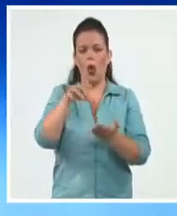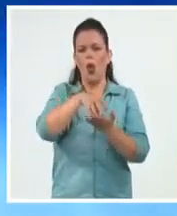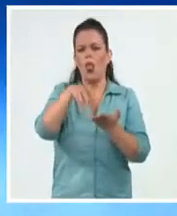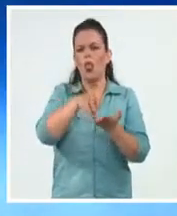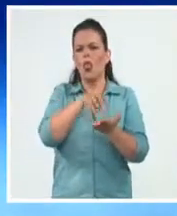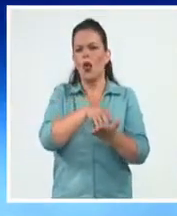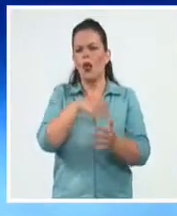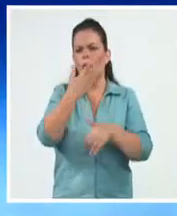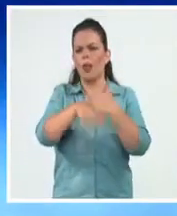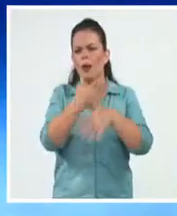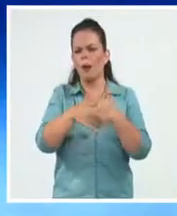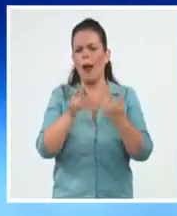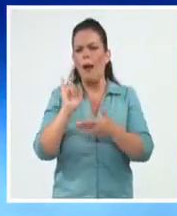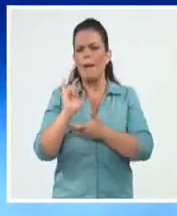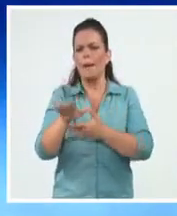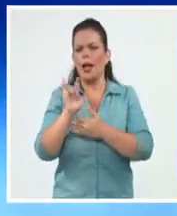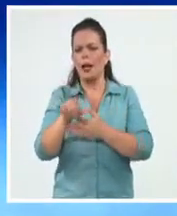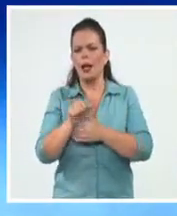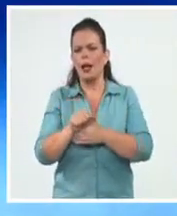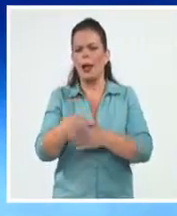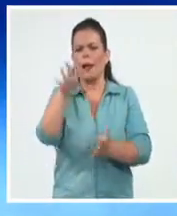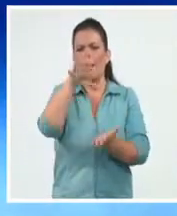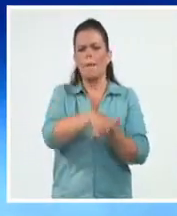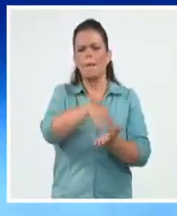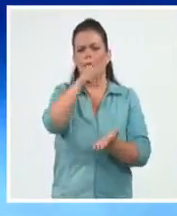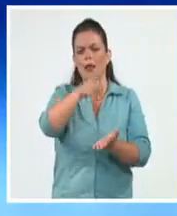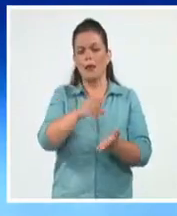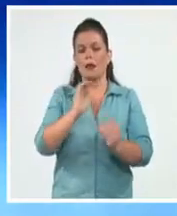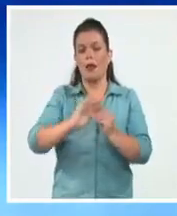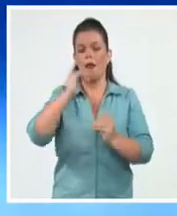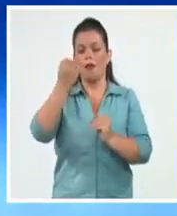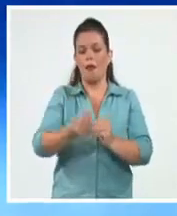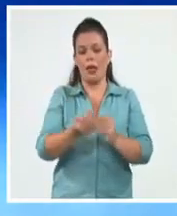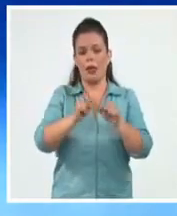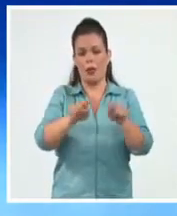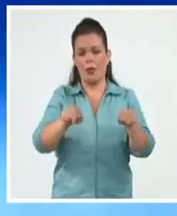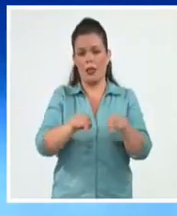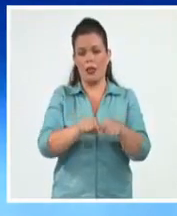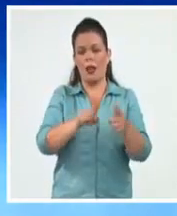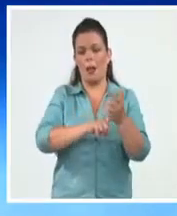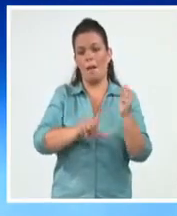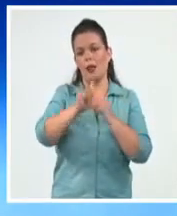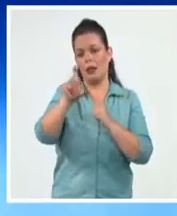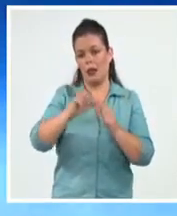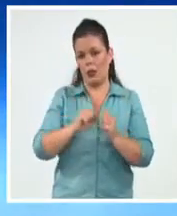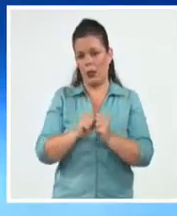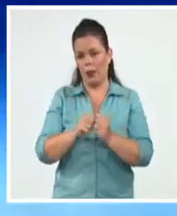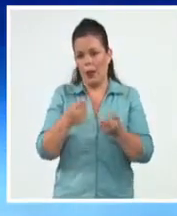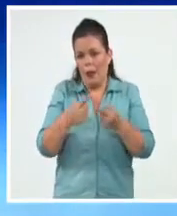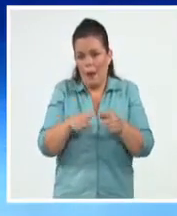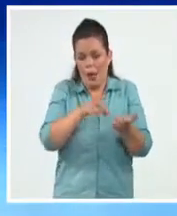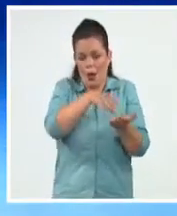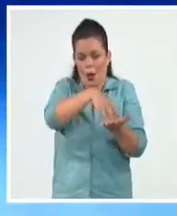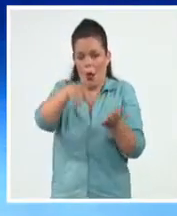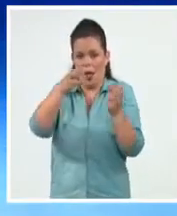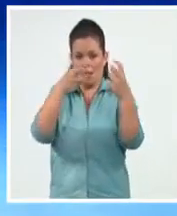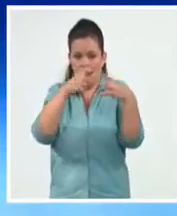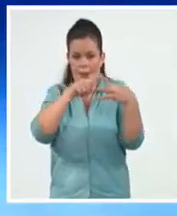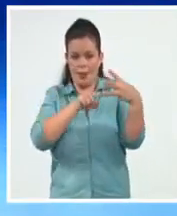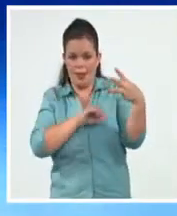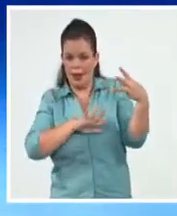en las plazas y frente a las sedes del partido. Pero no solo a esos lugares, no, existen también otros focos de atención muy